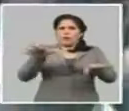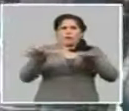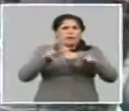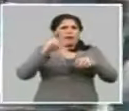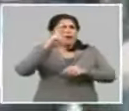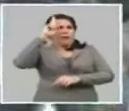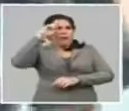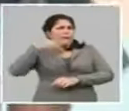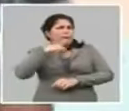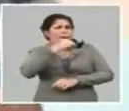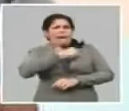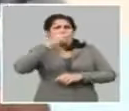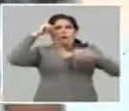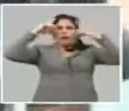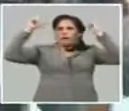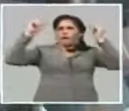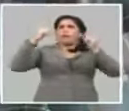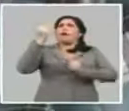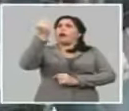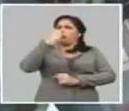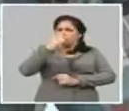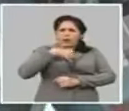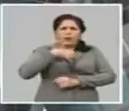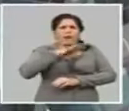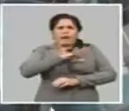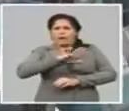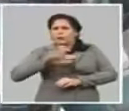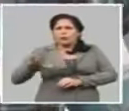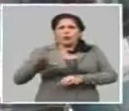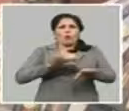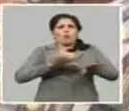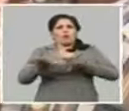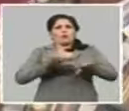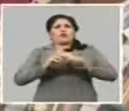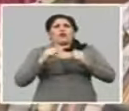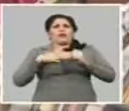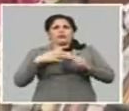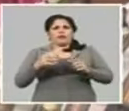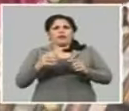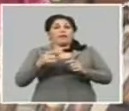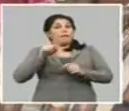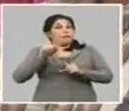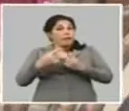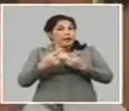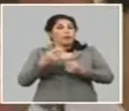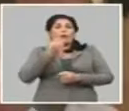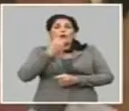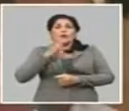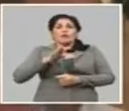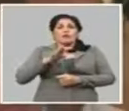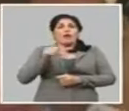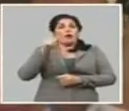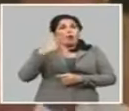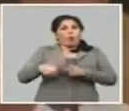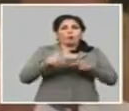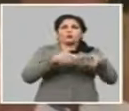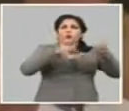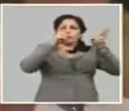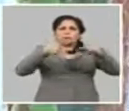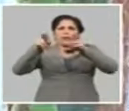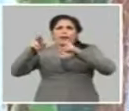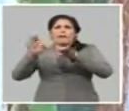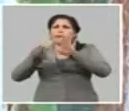con el mínimo condiciones de alimentación de todas las condiciones no se descarta la posibilidad de habilitar otros centros en la provincia